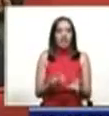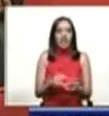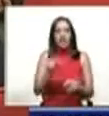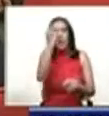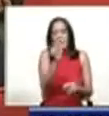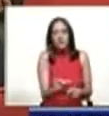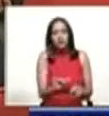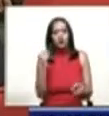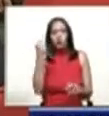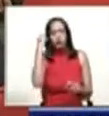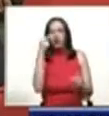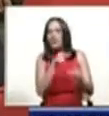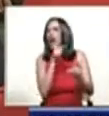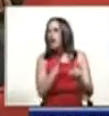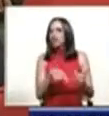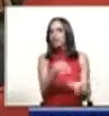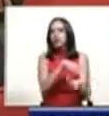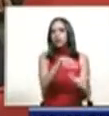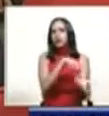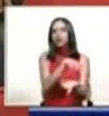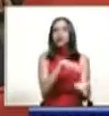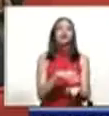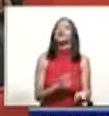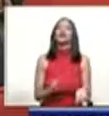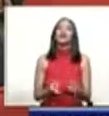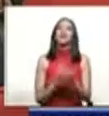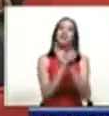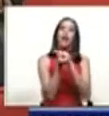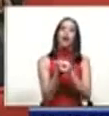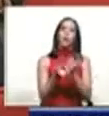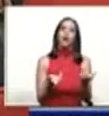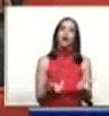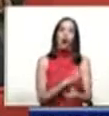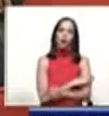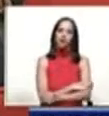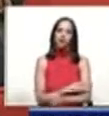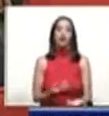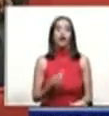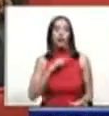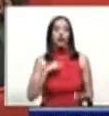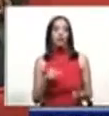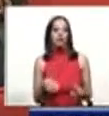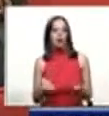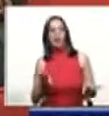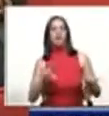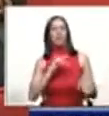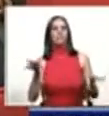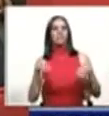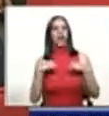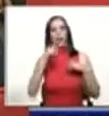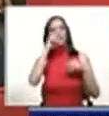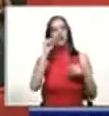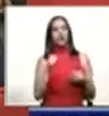de repente medio activo por ahí, se fue, saltó a la talanquera y está en Miami y de allá va a salir diciendo, bueno, nosotros desconocemos al presidente Nicolás Maduro y este mandato